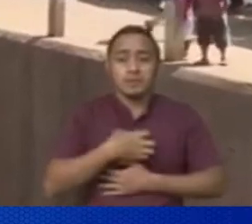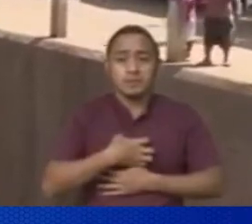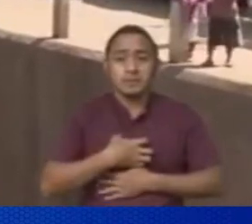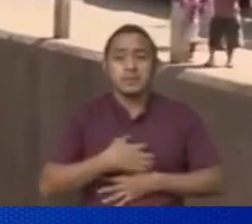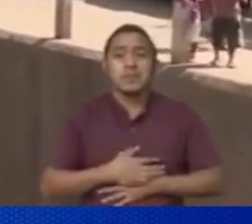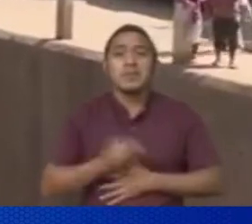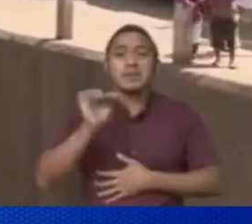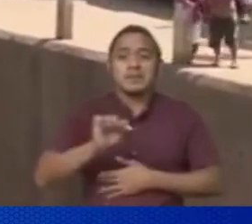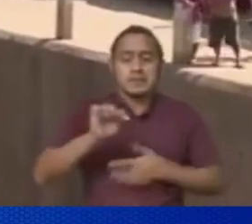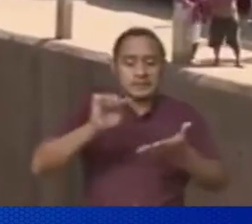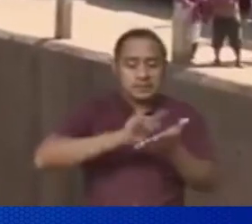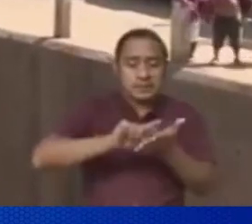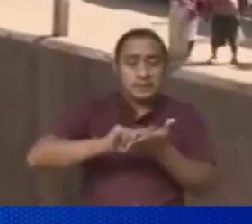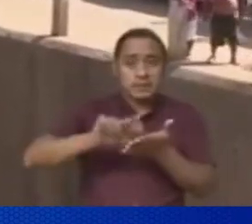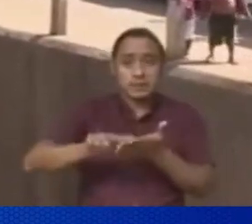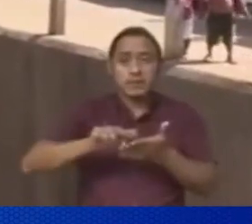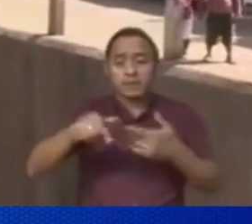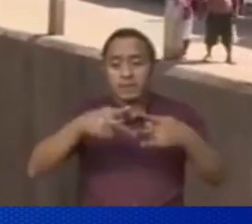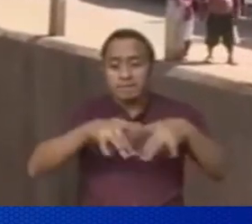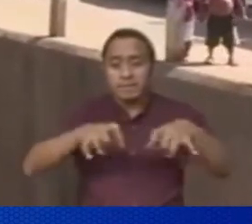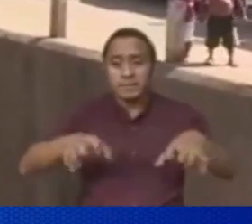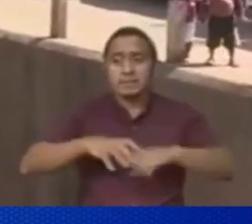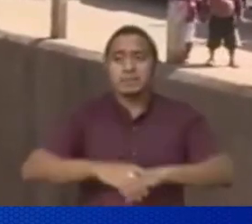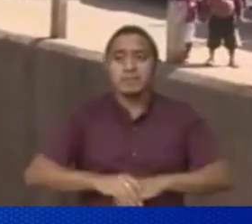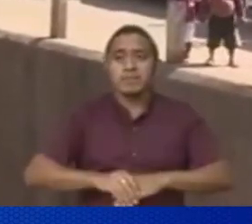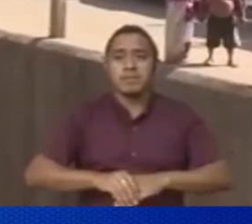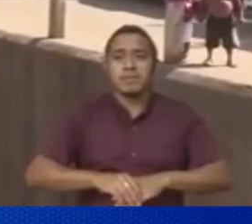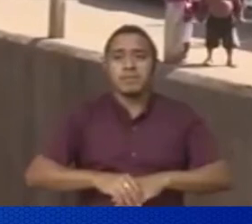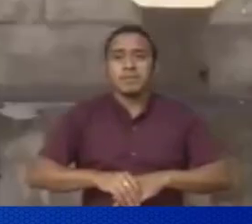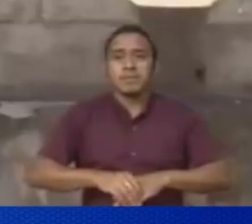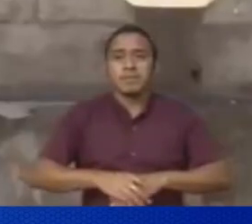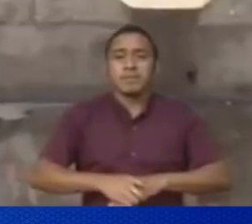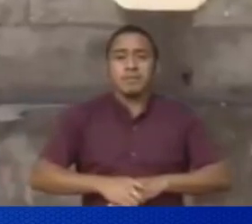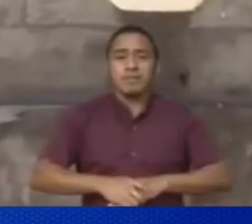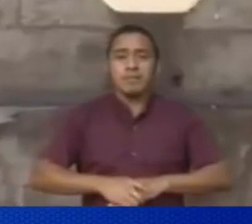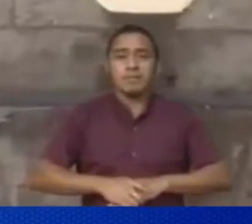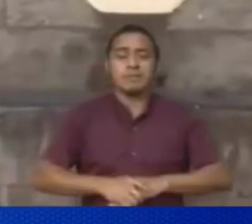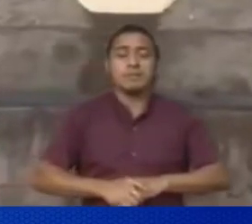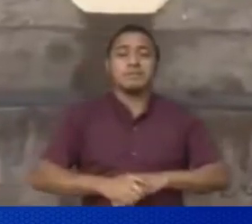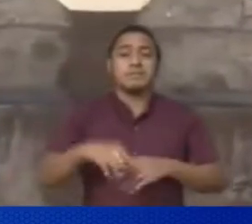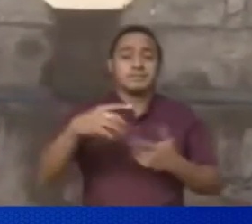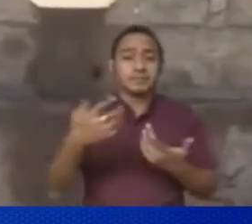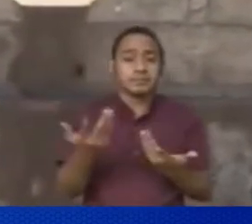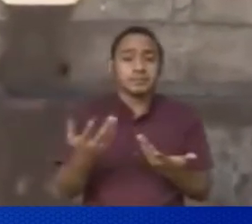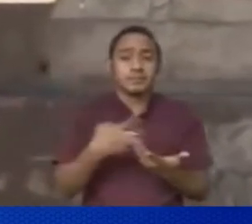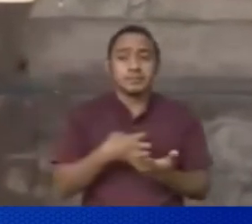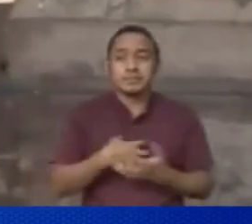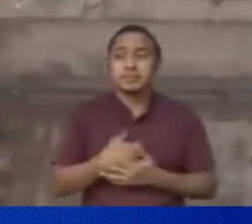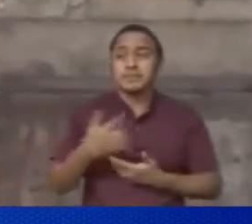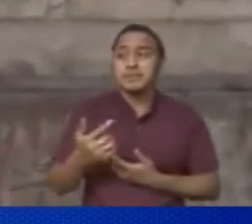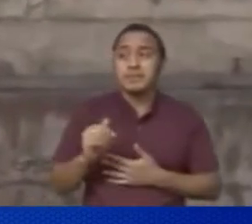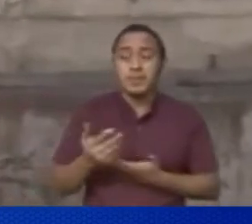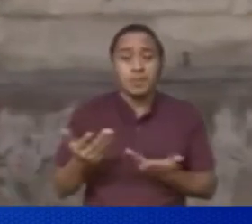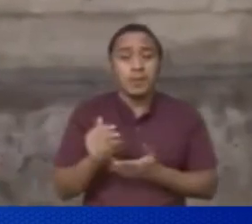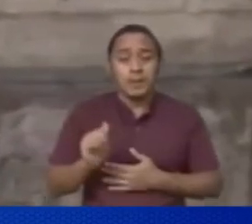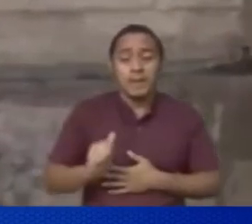cauce revestido, nosotros tenemos planificado en esta primera etapa evacuar 65 kilómetros de los 80. En el caso de los